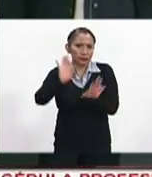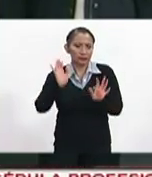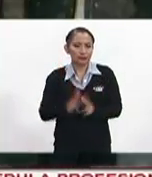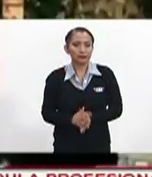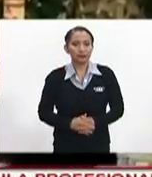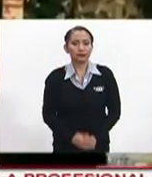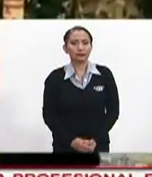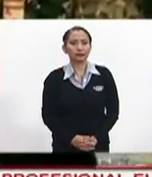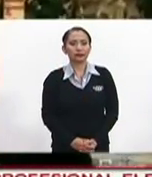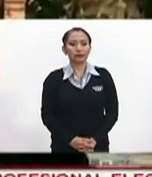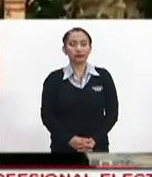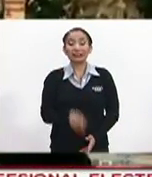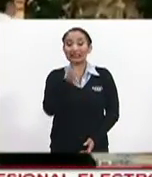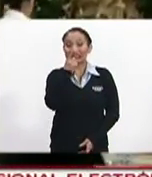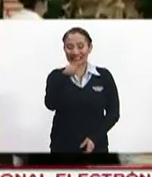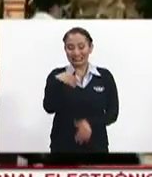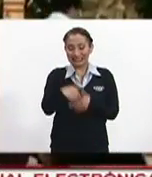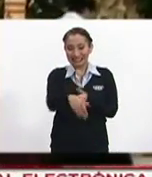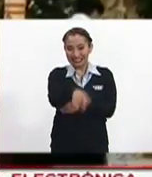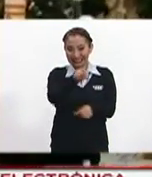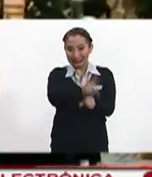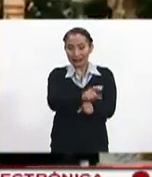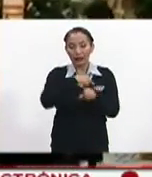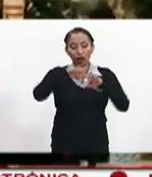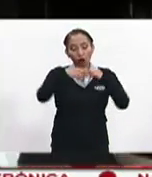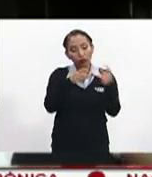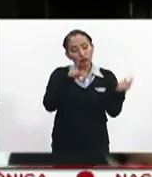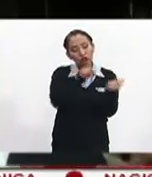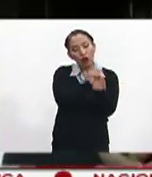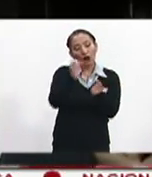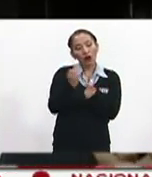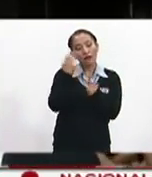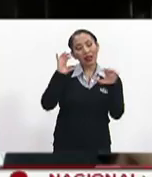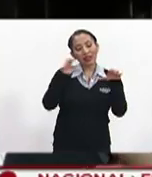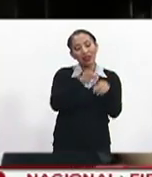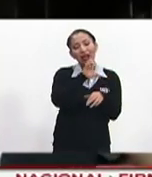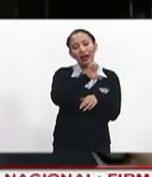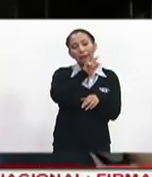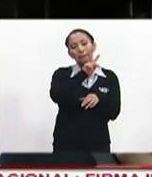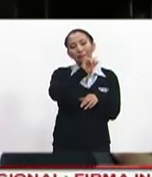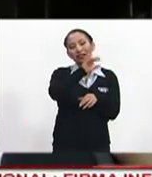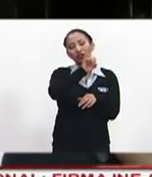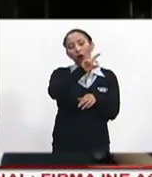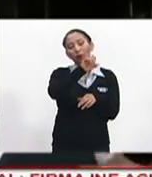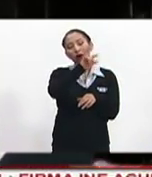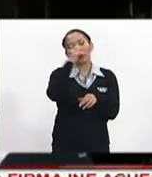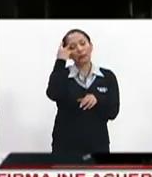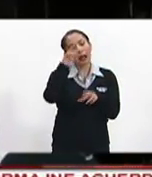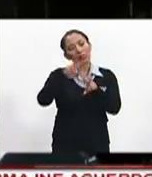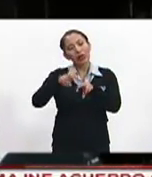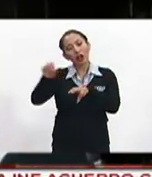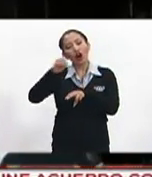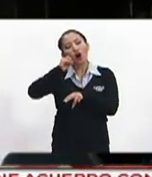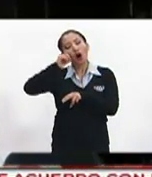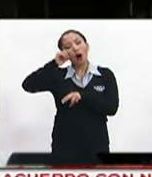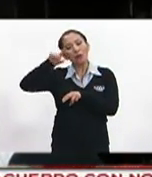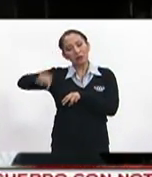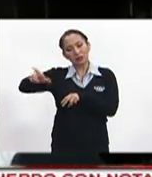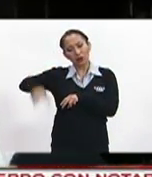campañas. Dijo que en los próximos días se va a reunir con la Conferencia del Episcopado Mexicano para analizar el caso del obispo